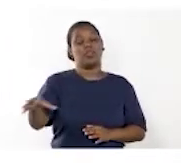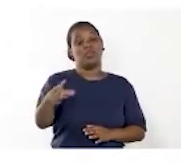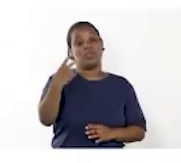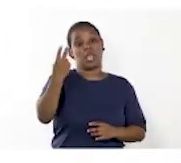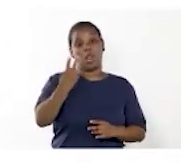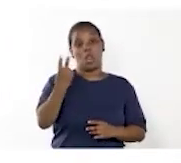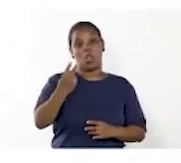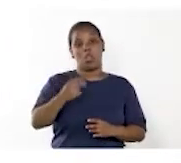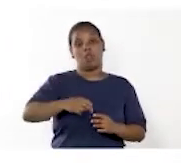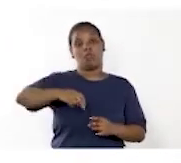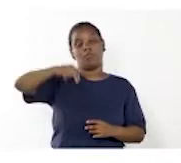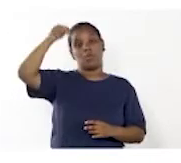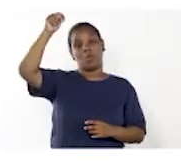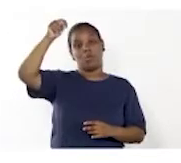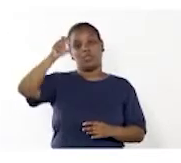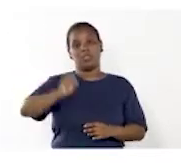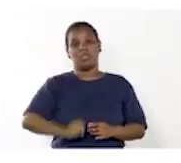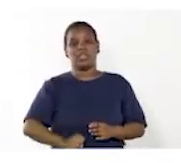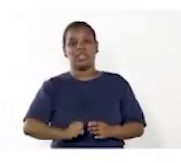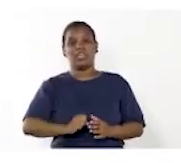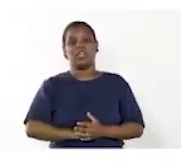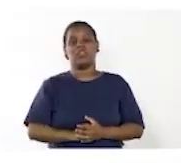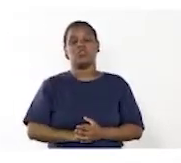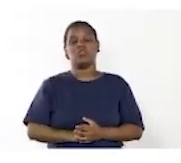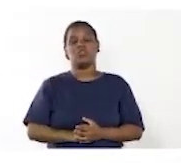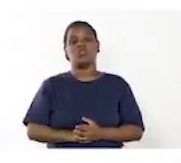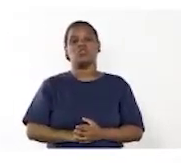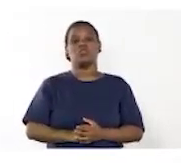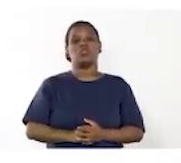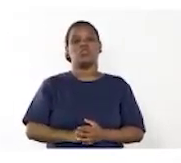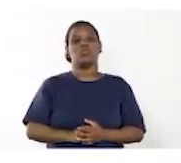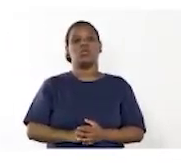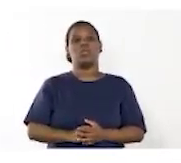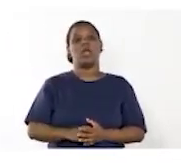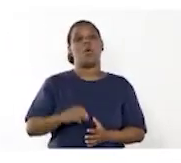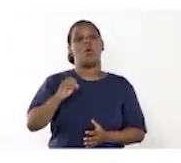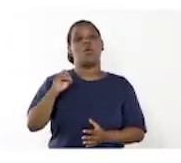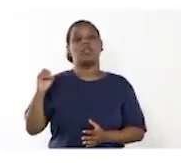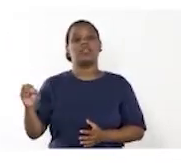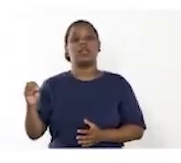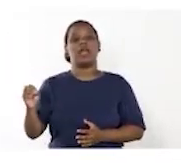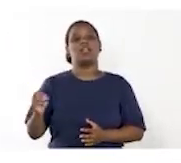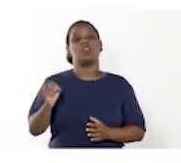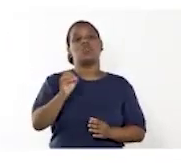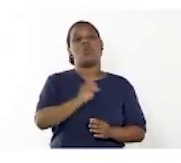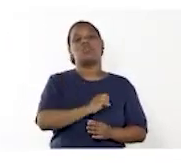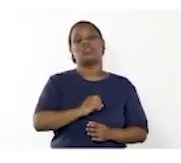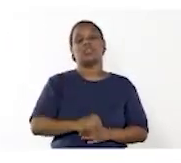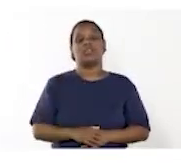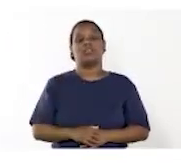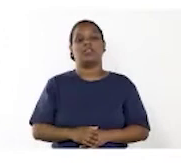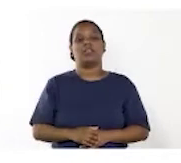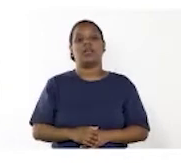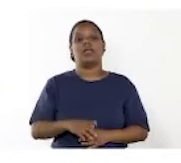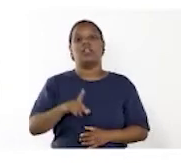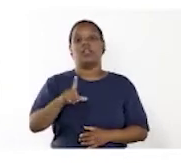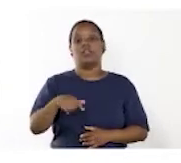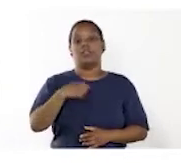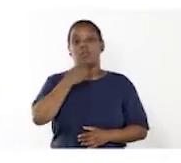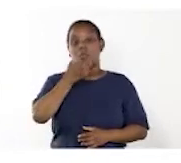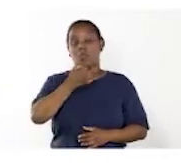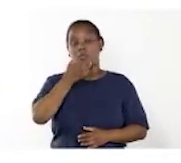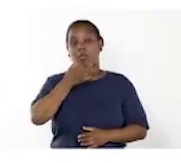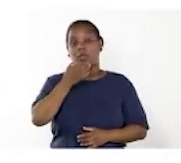dos hemisferios desde el punto de vista el oriental y el occidental. O sea, que la va a compartir, por